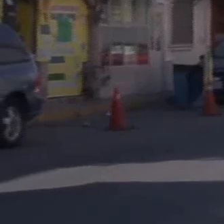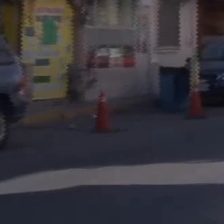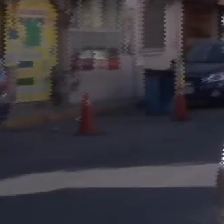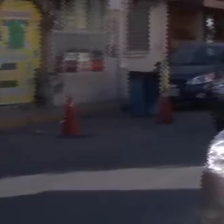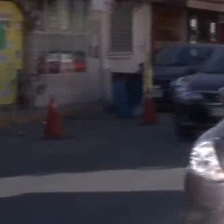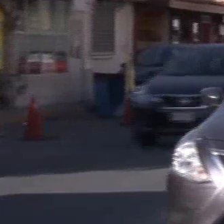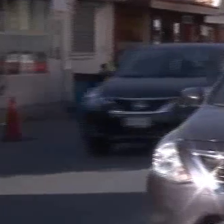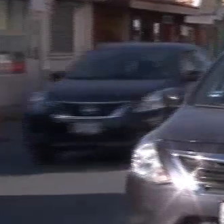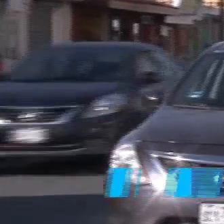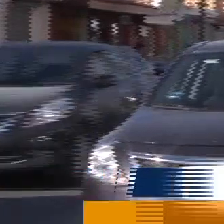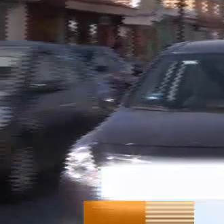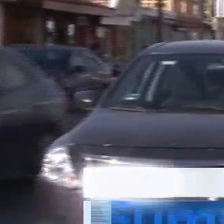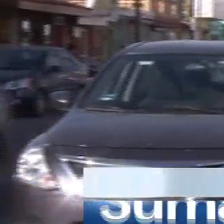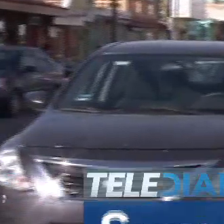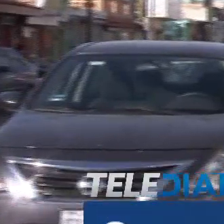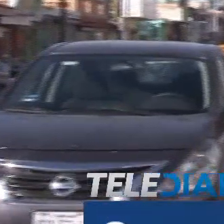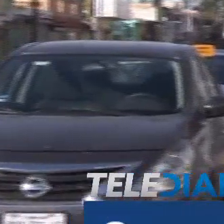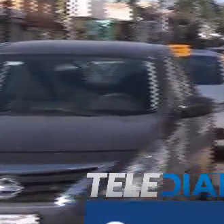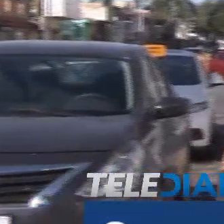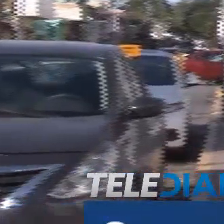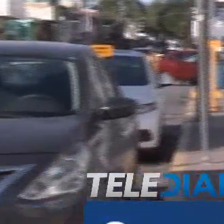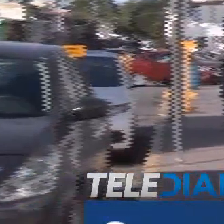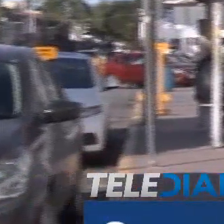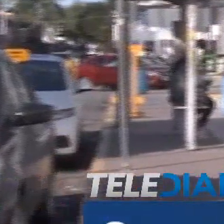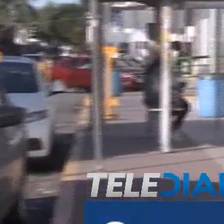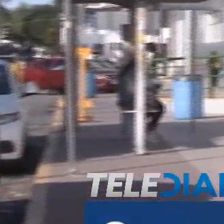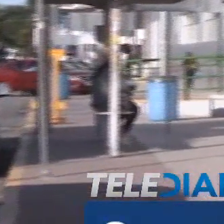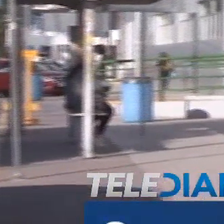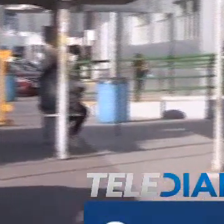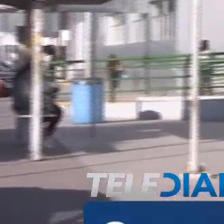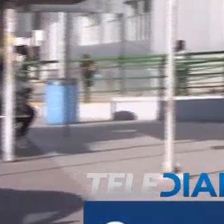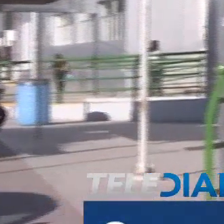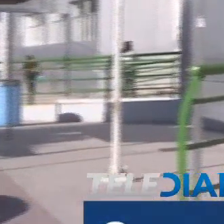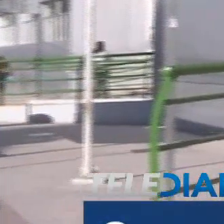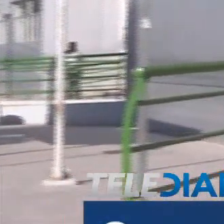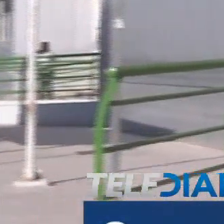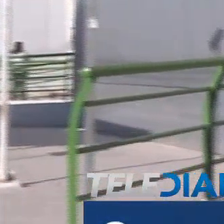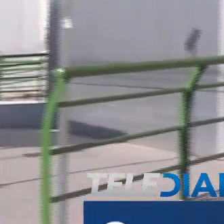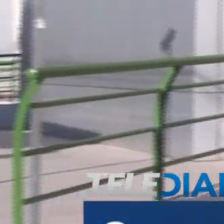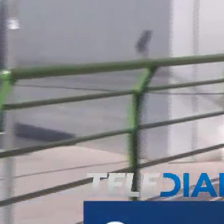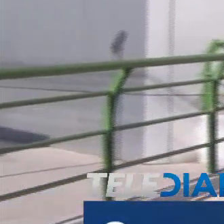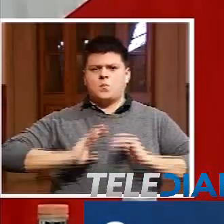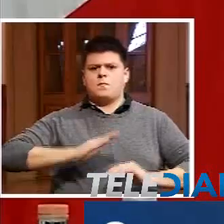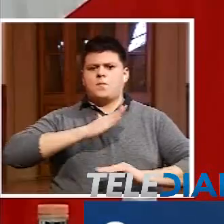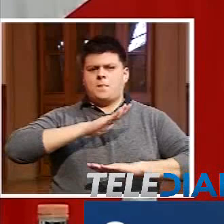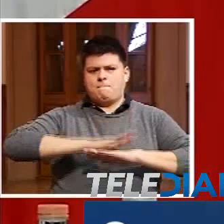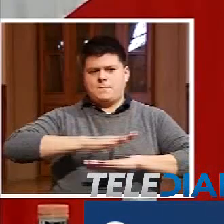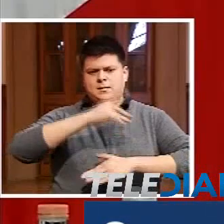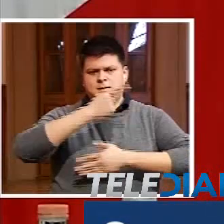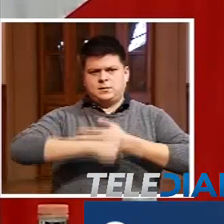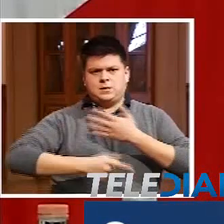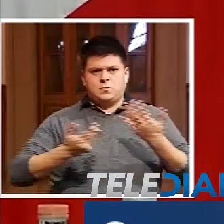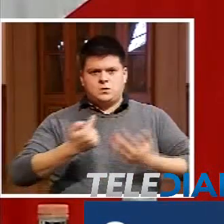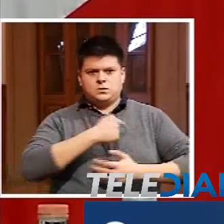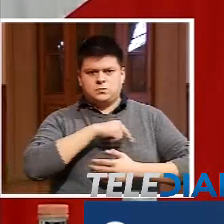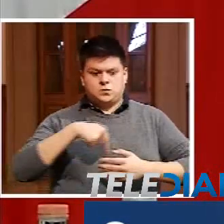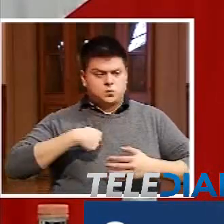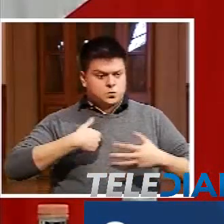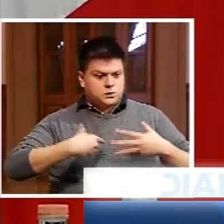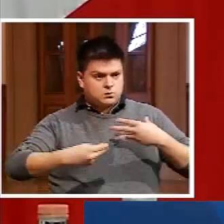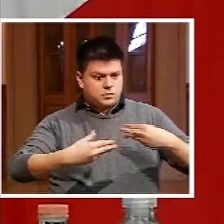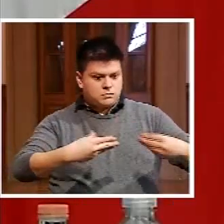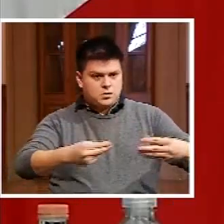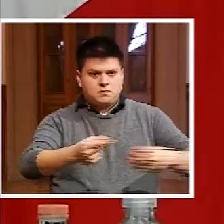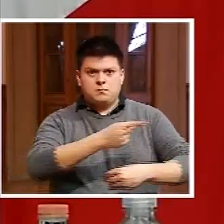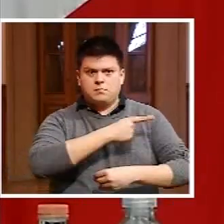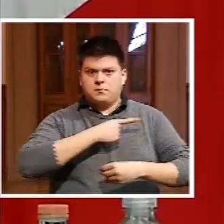1.334 personas atendidas en unidades médicas, de las cuales 316 requieren de ventilación mecánica. Hoy tenemos que ganarle